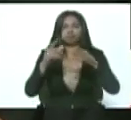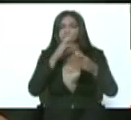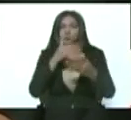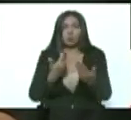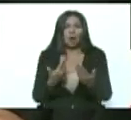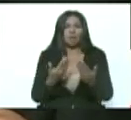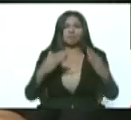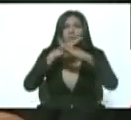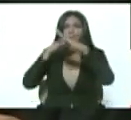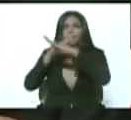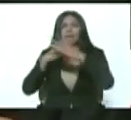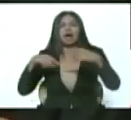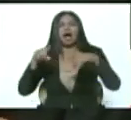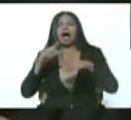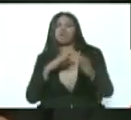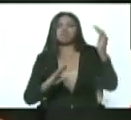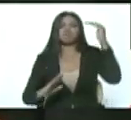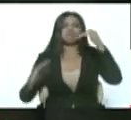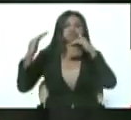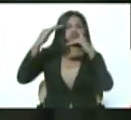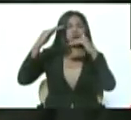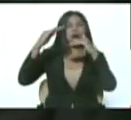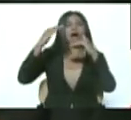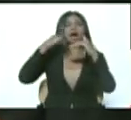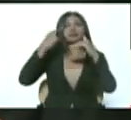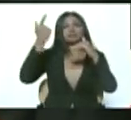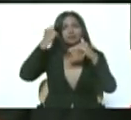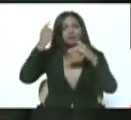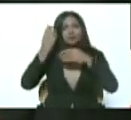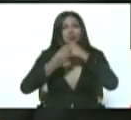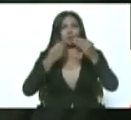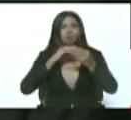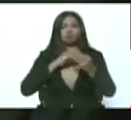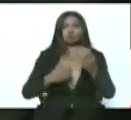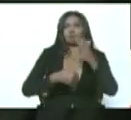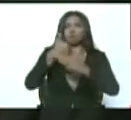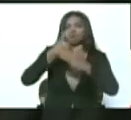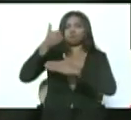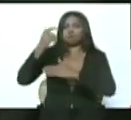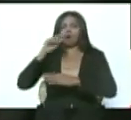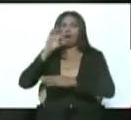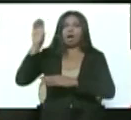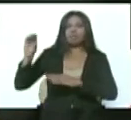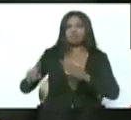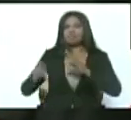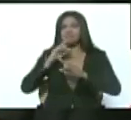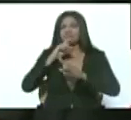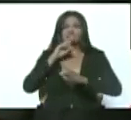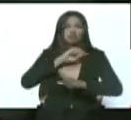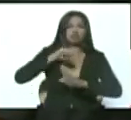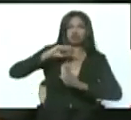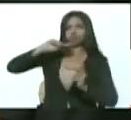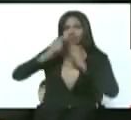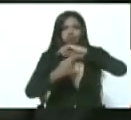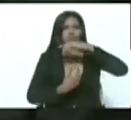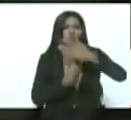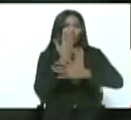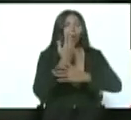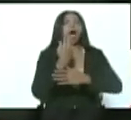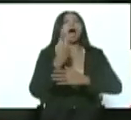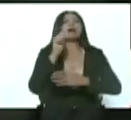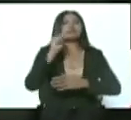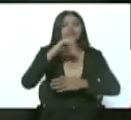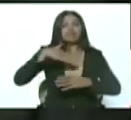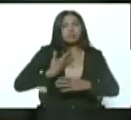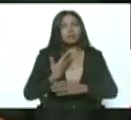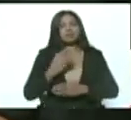que han sido sancionados, a superarlas y no solo a superarlas, sino a crecernos dentro de la dificultad y a desarrollarnos soberanamente